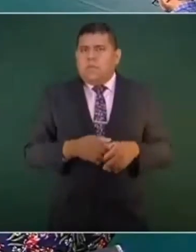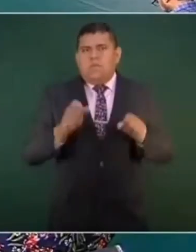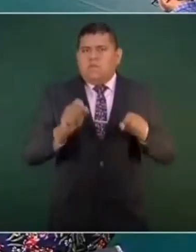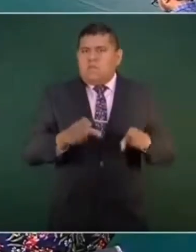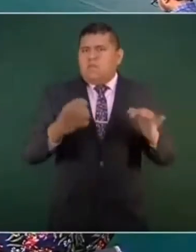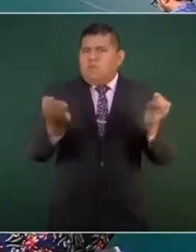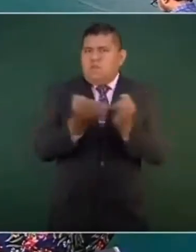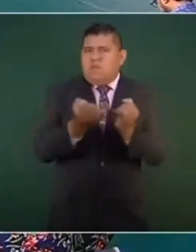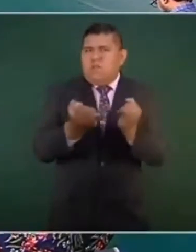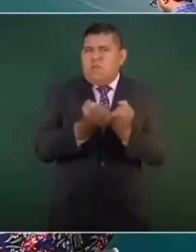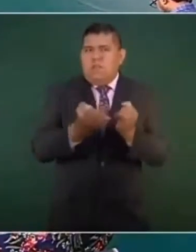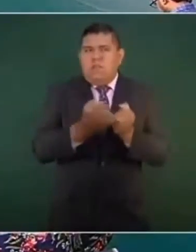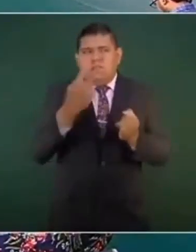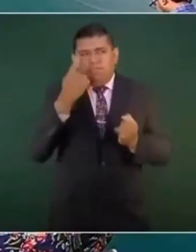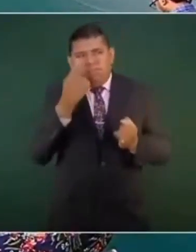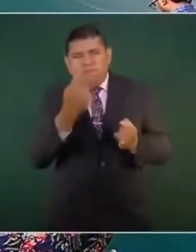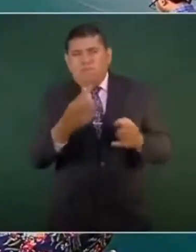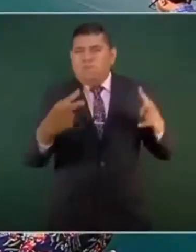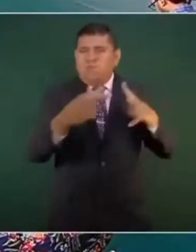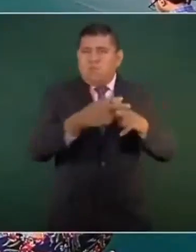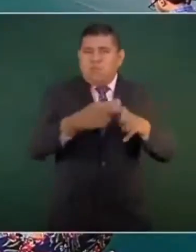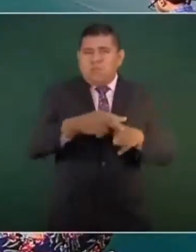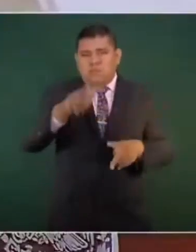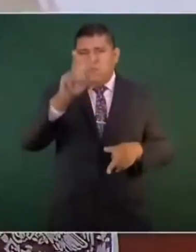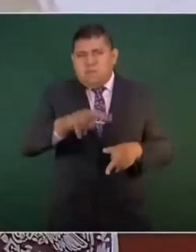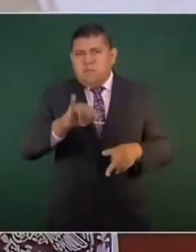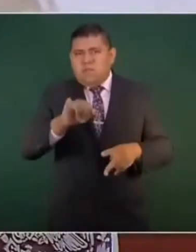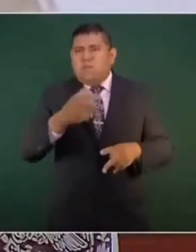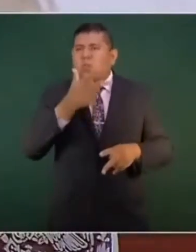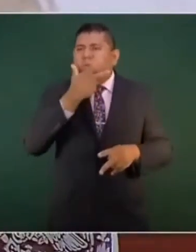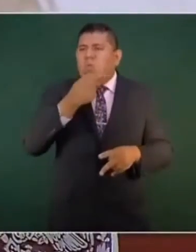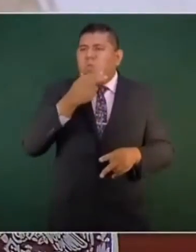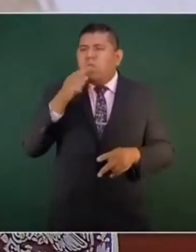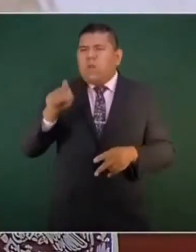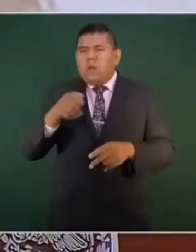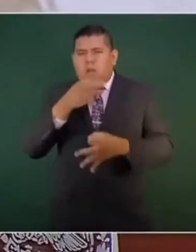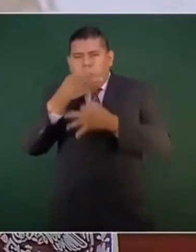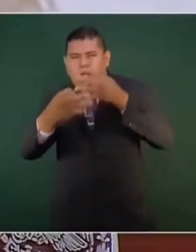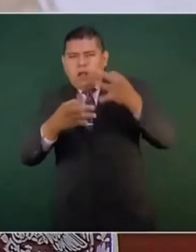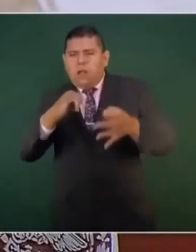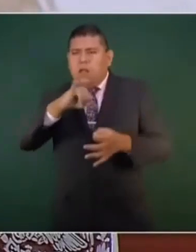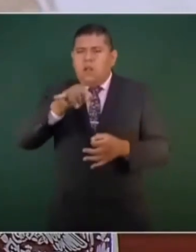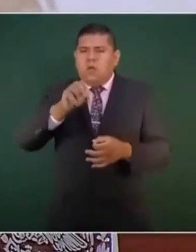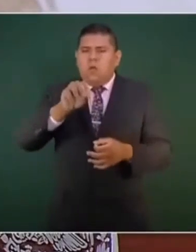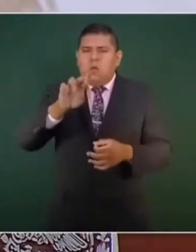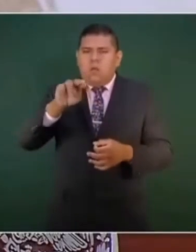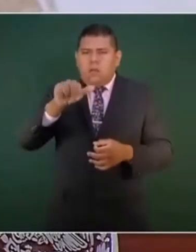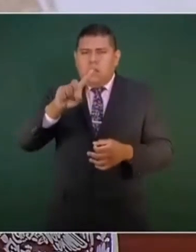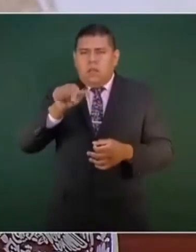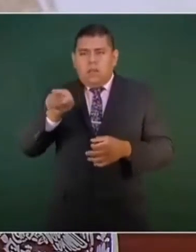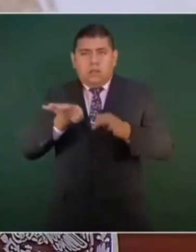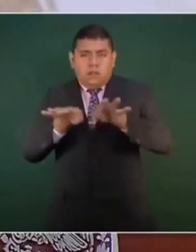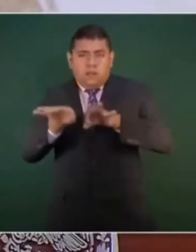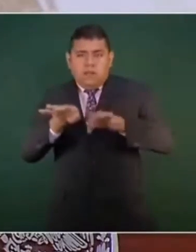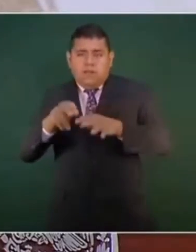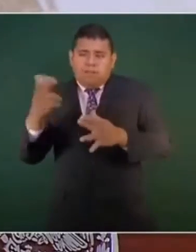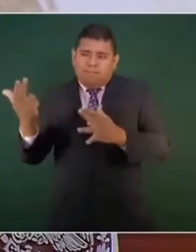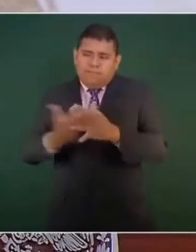situación tan lamentable, ¿no?, del asesinato del periodista de La Jornada,